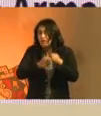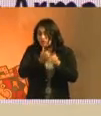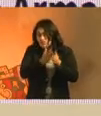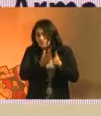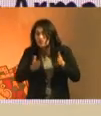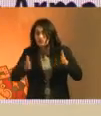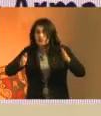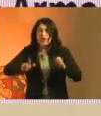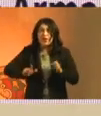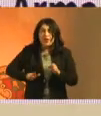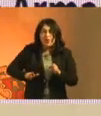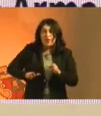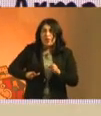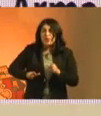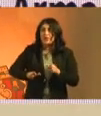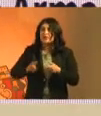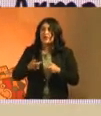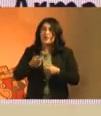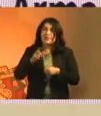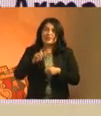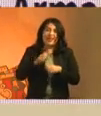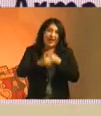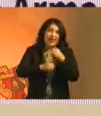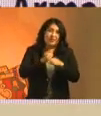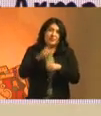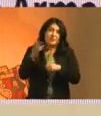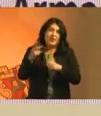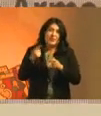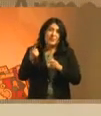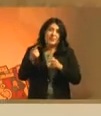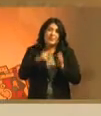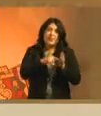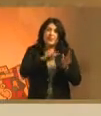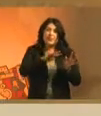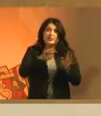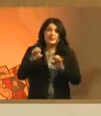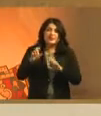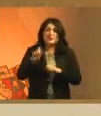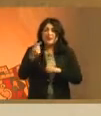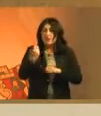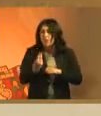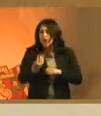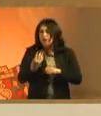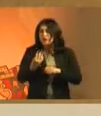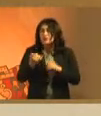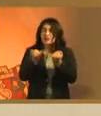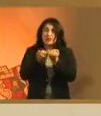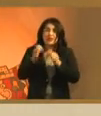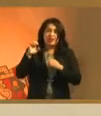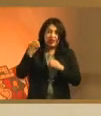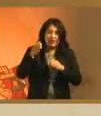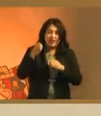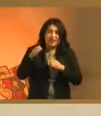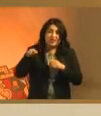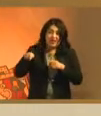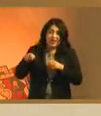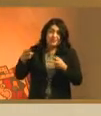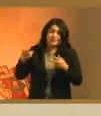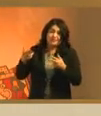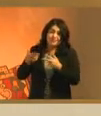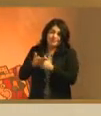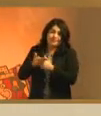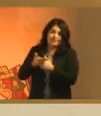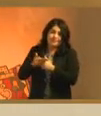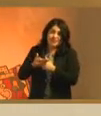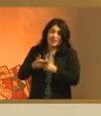todavía en el 24 y en el 25 pero en enero de 1924 es asesinado es fusilado